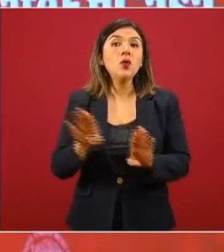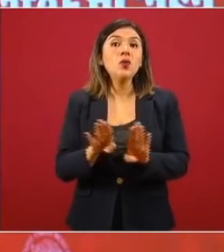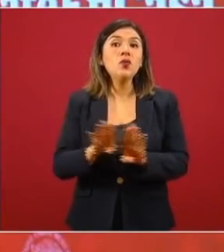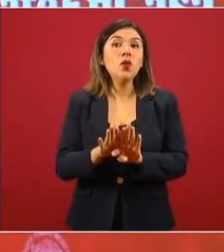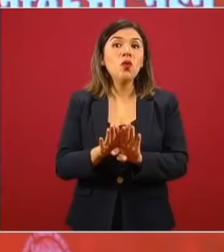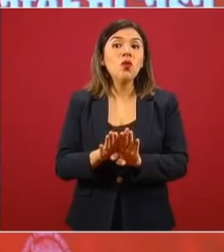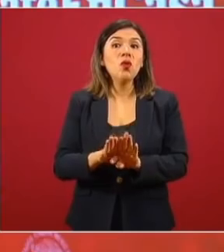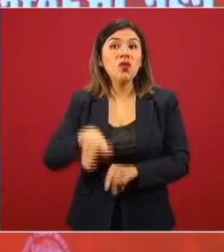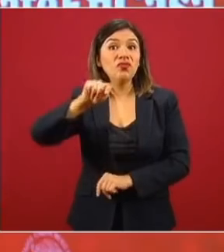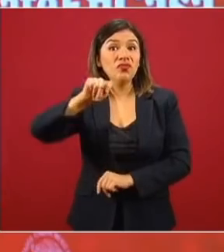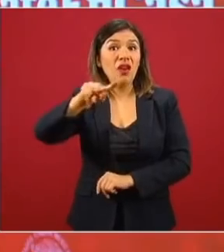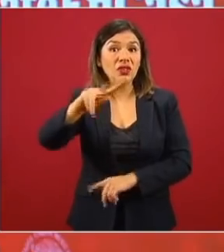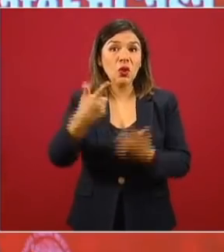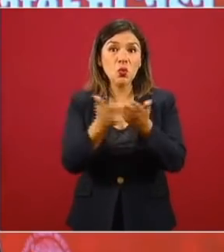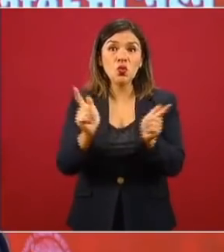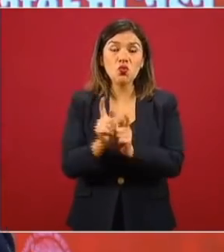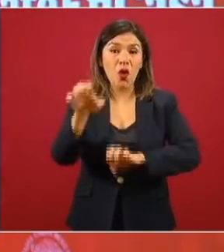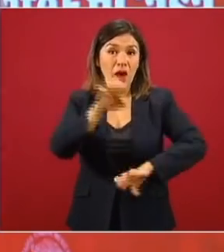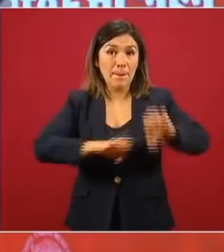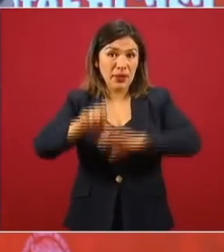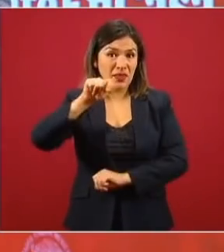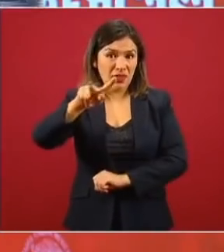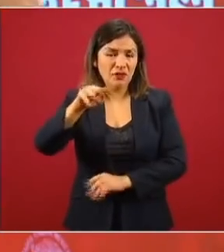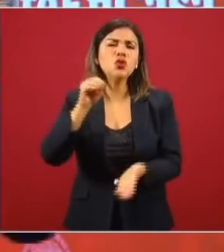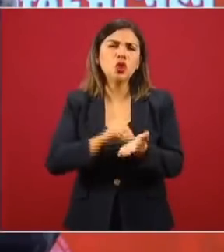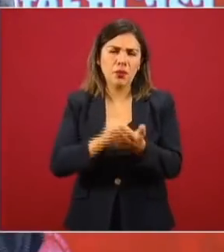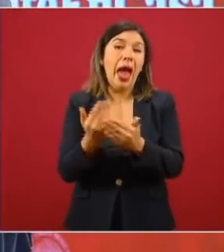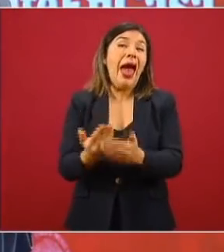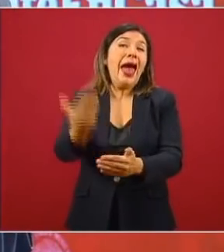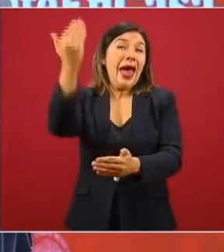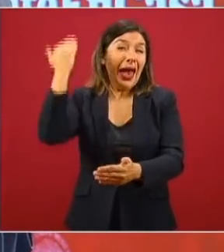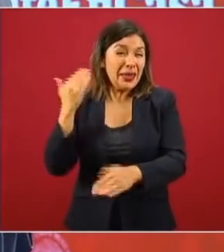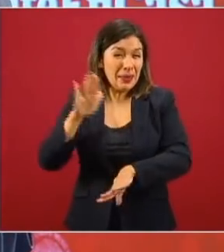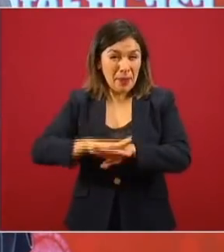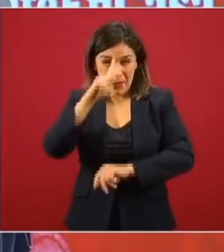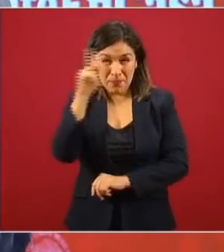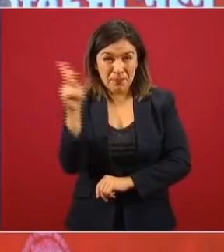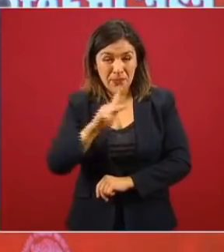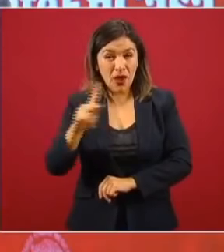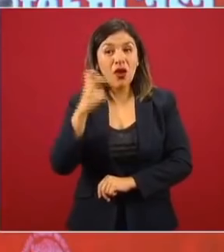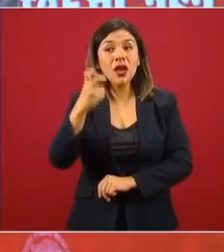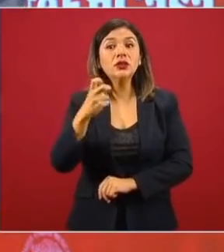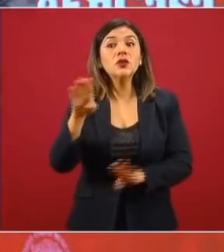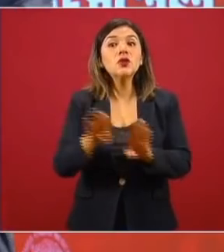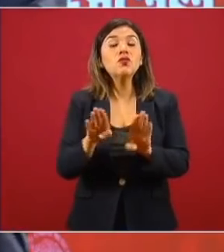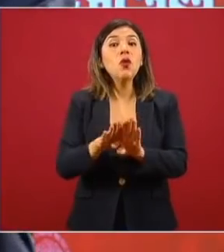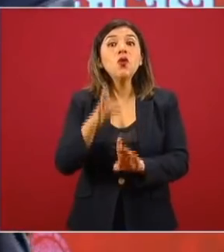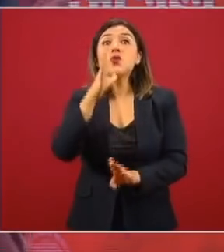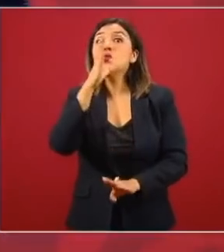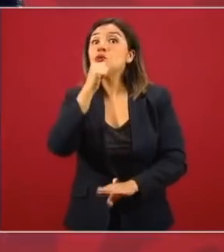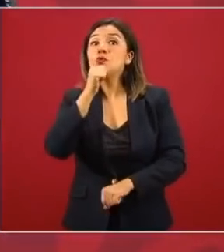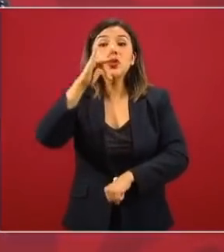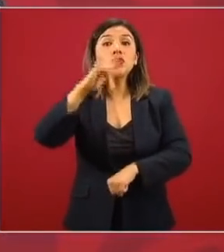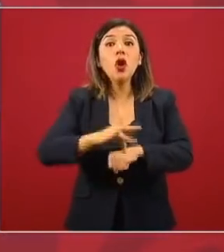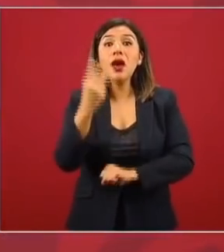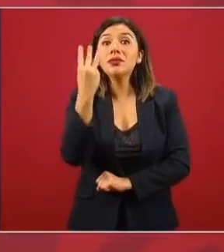una televisora, hay una televisora, en aquellos tiempos decía, no se puede tocar a tres.